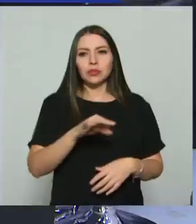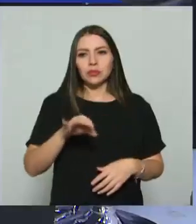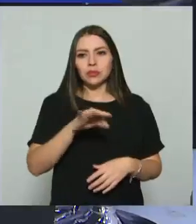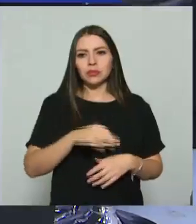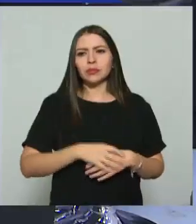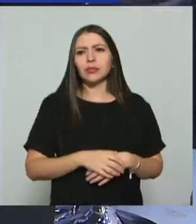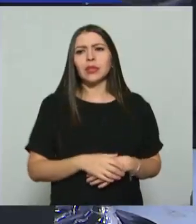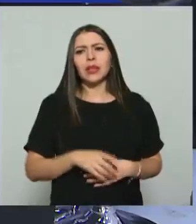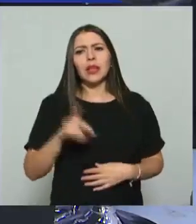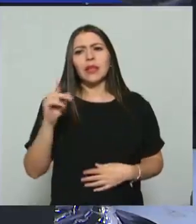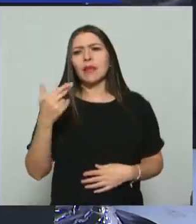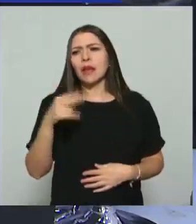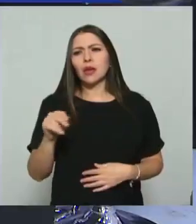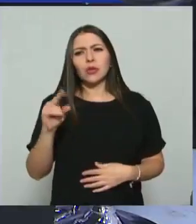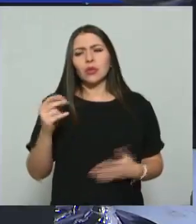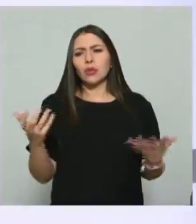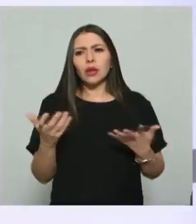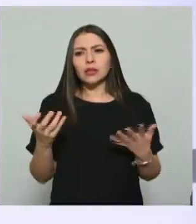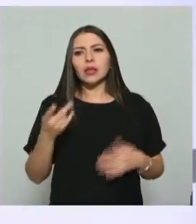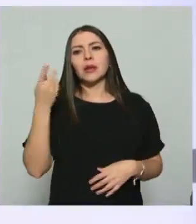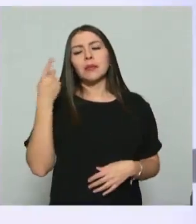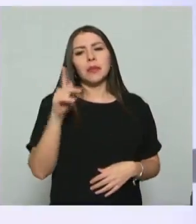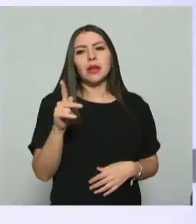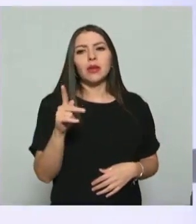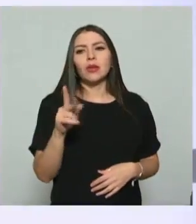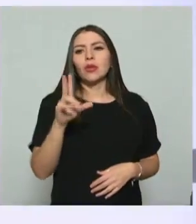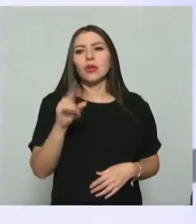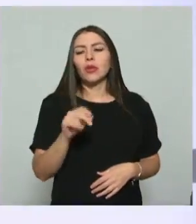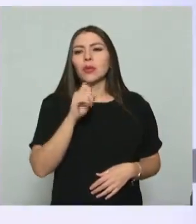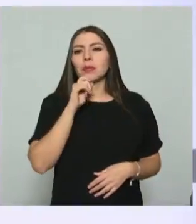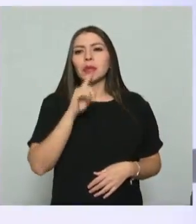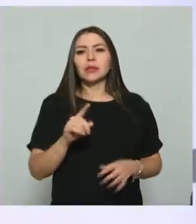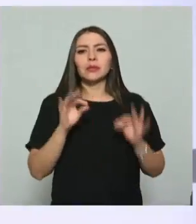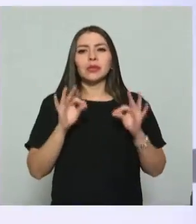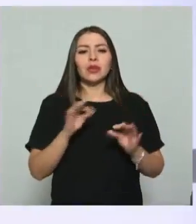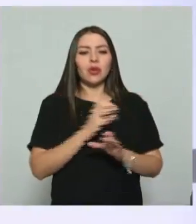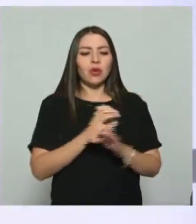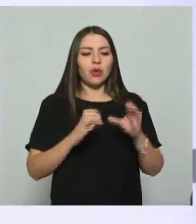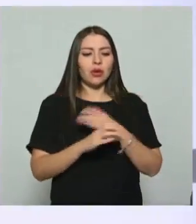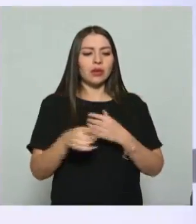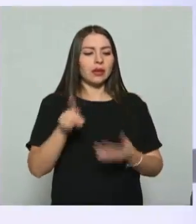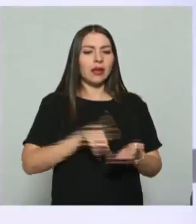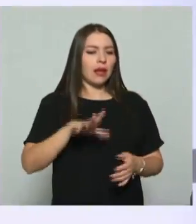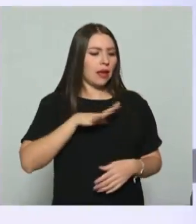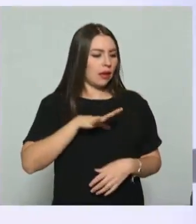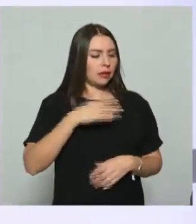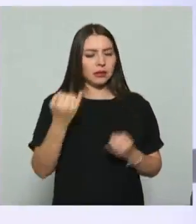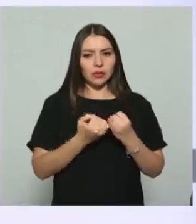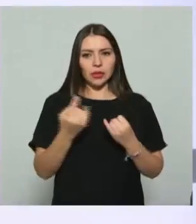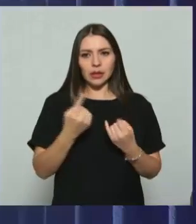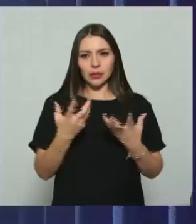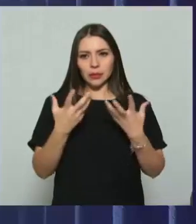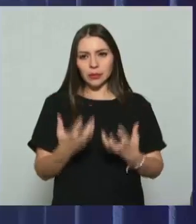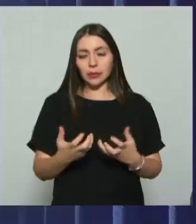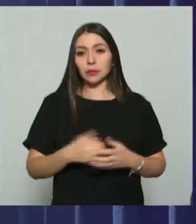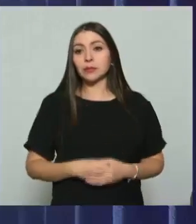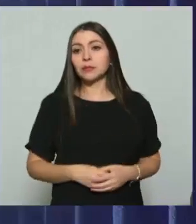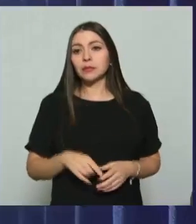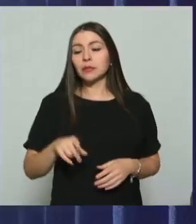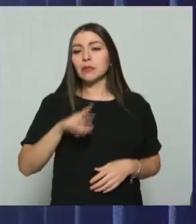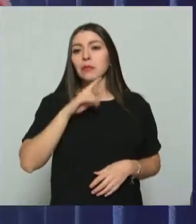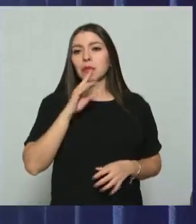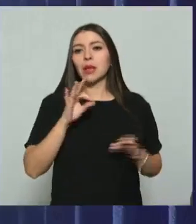Pues. No hace daño, pero ya no tiene las propiedades que cuando lo consumes en crudo. En ensalada es lo mejor, el aceite